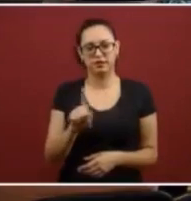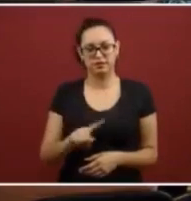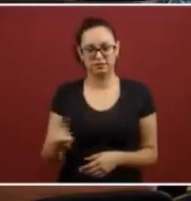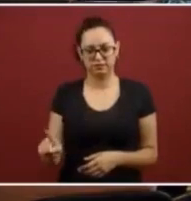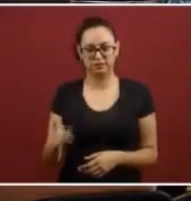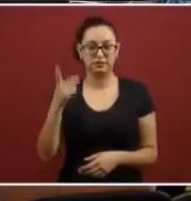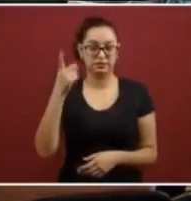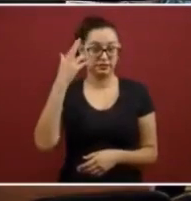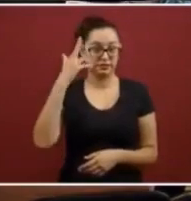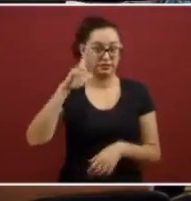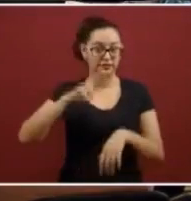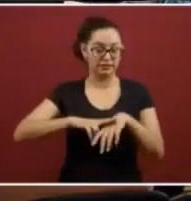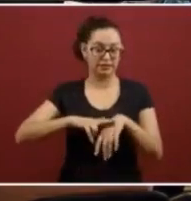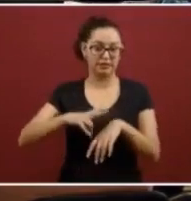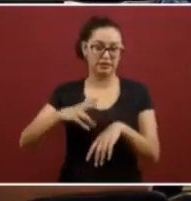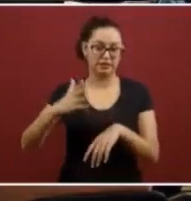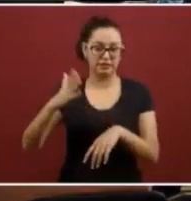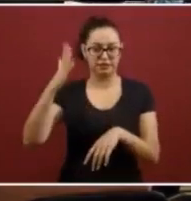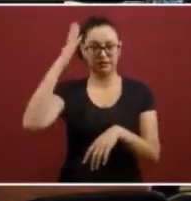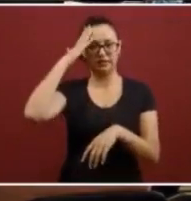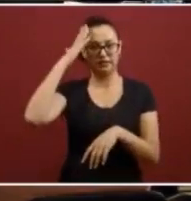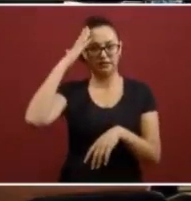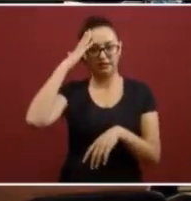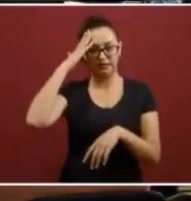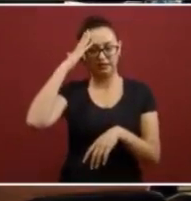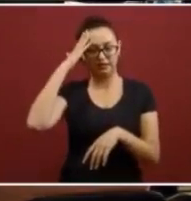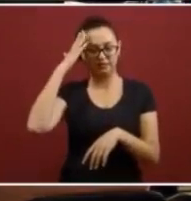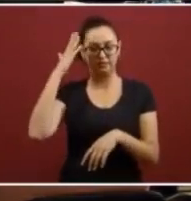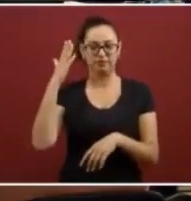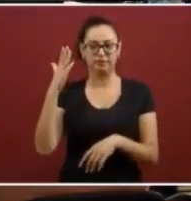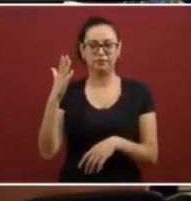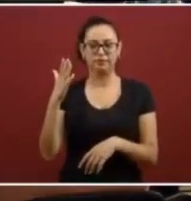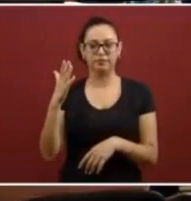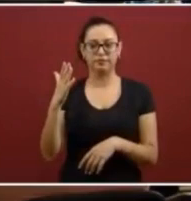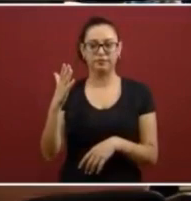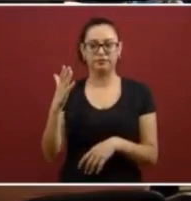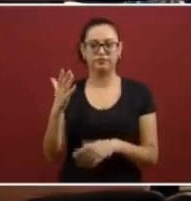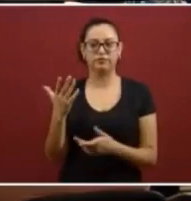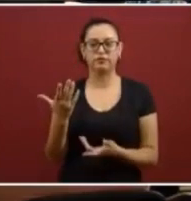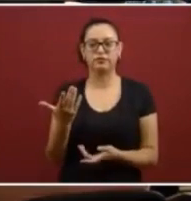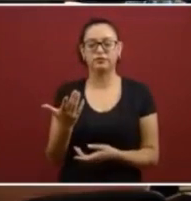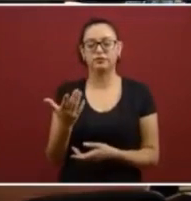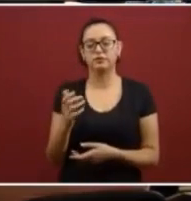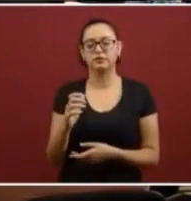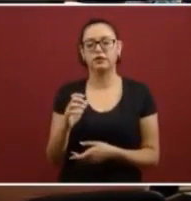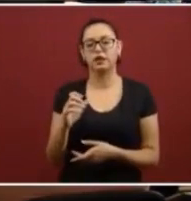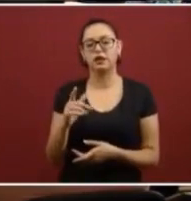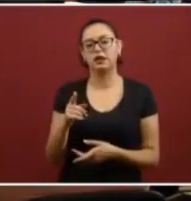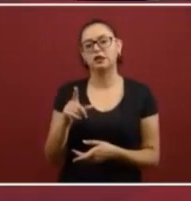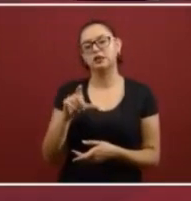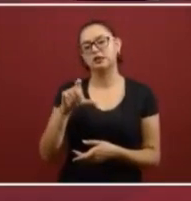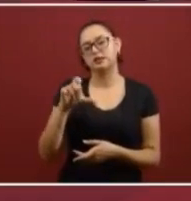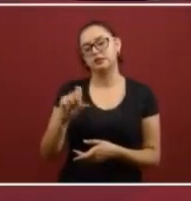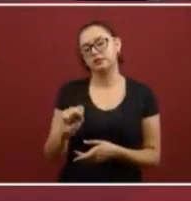el director general del Servicio de Administración who y is the director Enajenación de of the Bienes